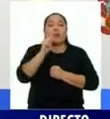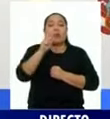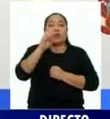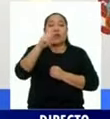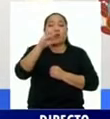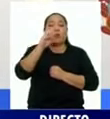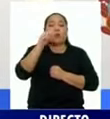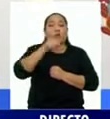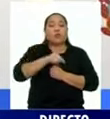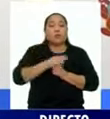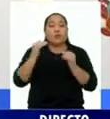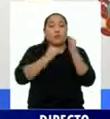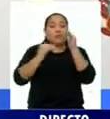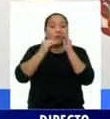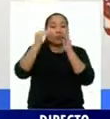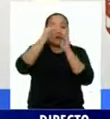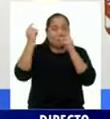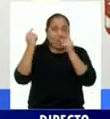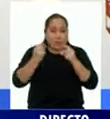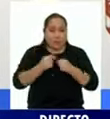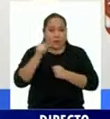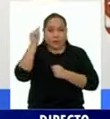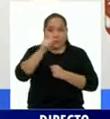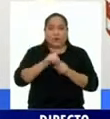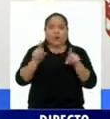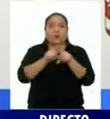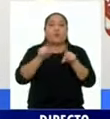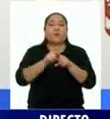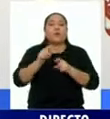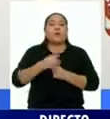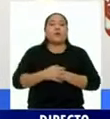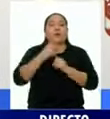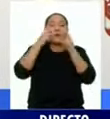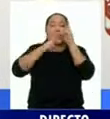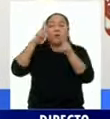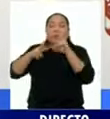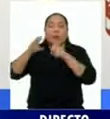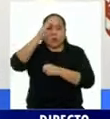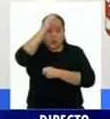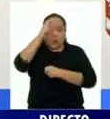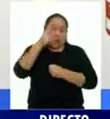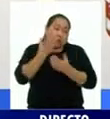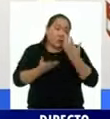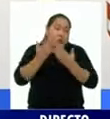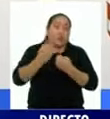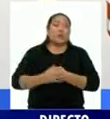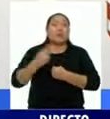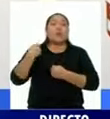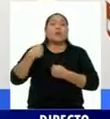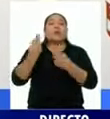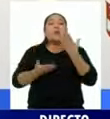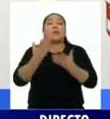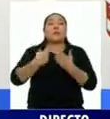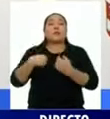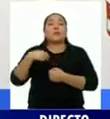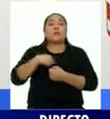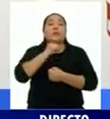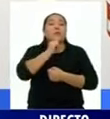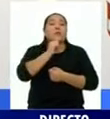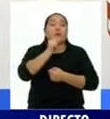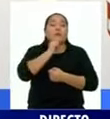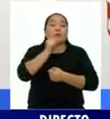elevándose rápidamente. Algo de eso debe estar pasando en el Cusco, aun cuando mi respuesta es